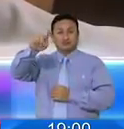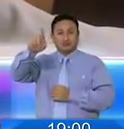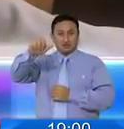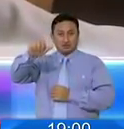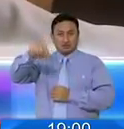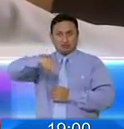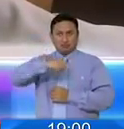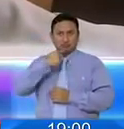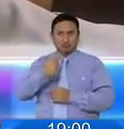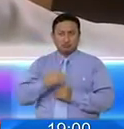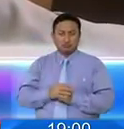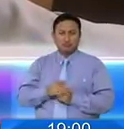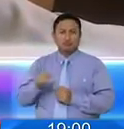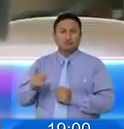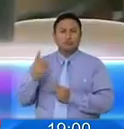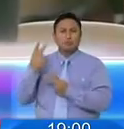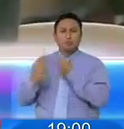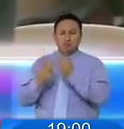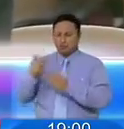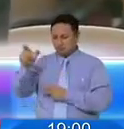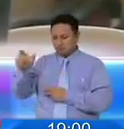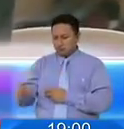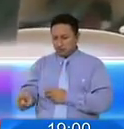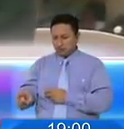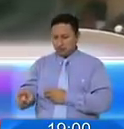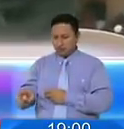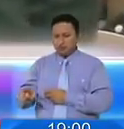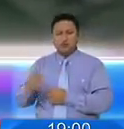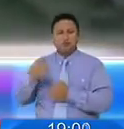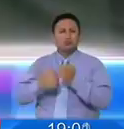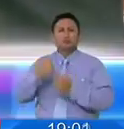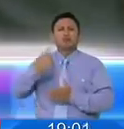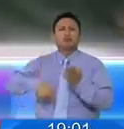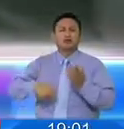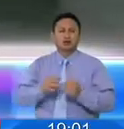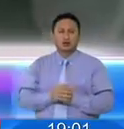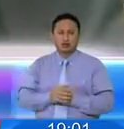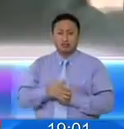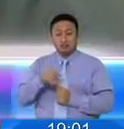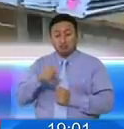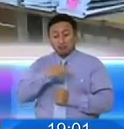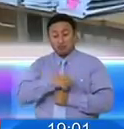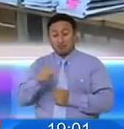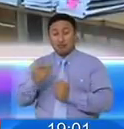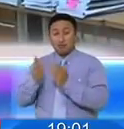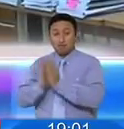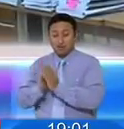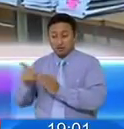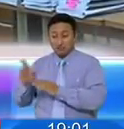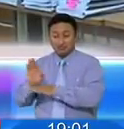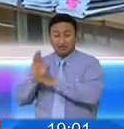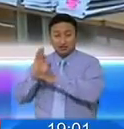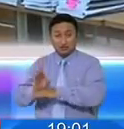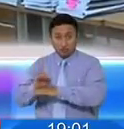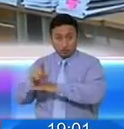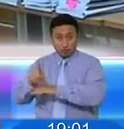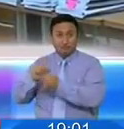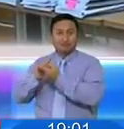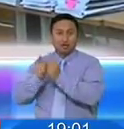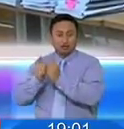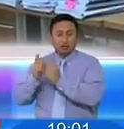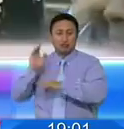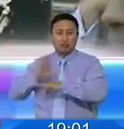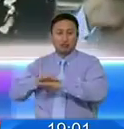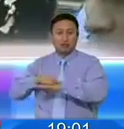Al visitar en la cárcel a la ex agente de inteligencia Diana F. y supuestamente solicitarle cambie su declaración deslindando de